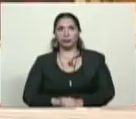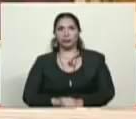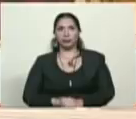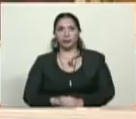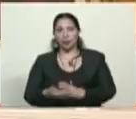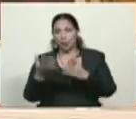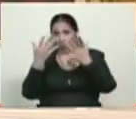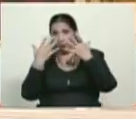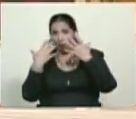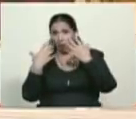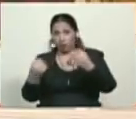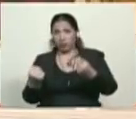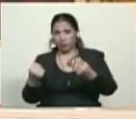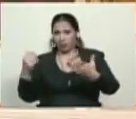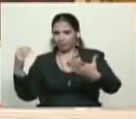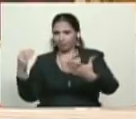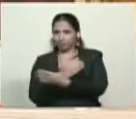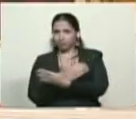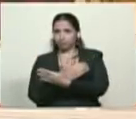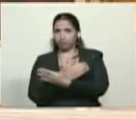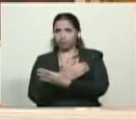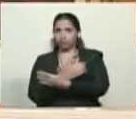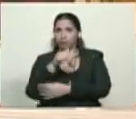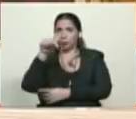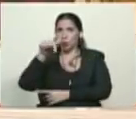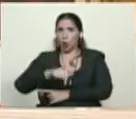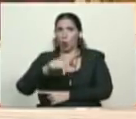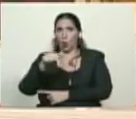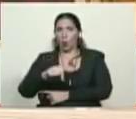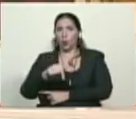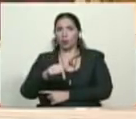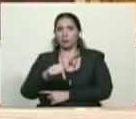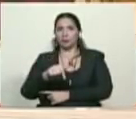comprender el golpe de Estado que estamos llevando